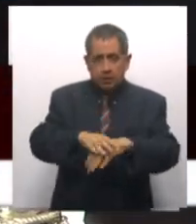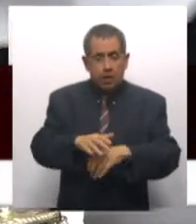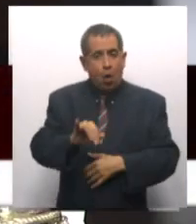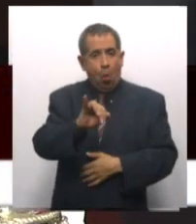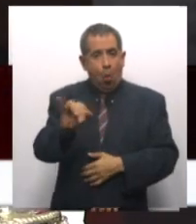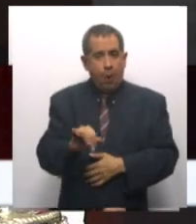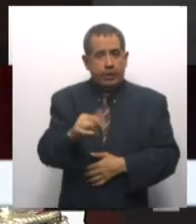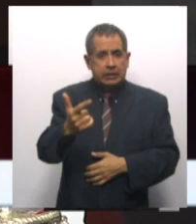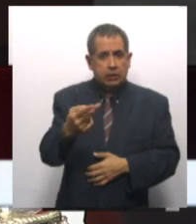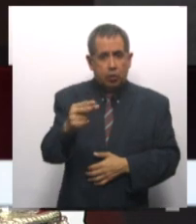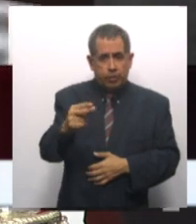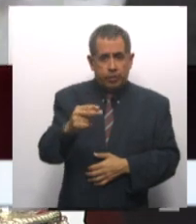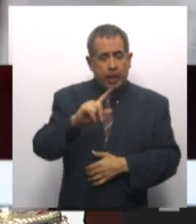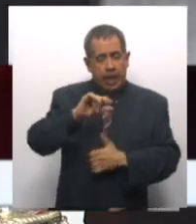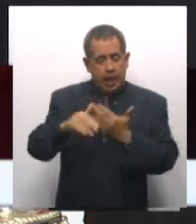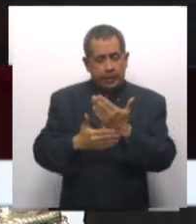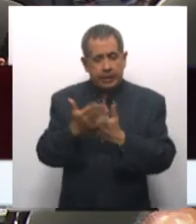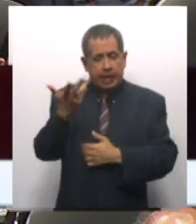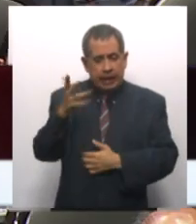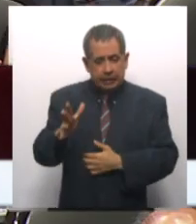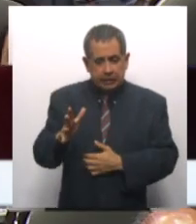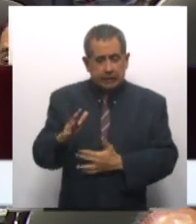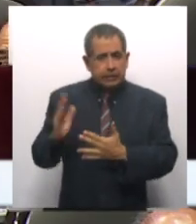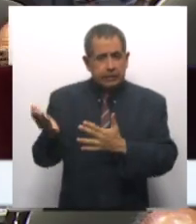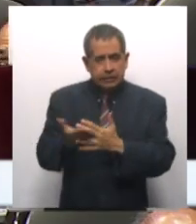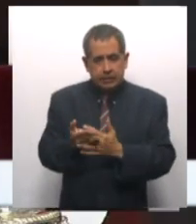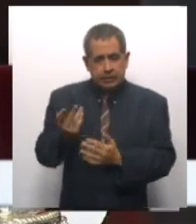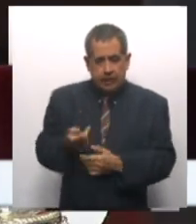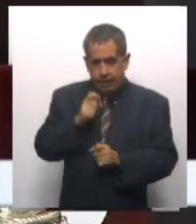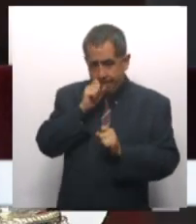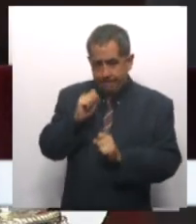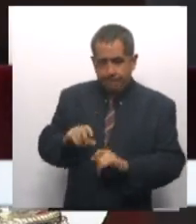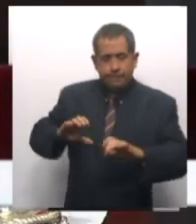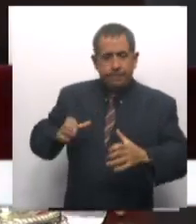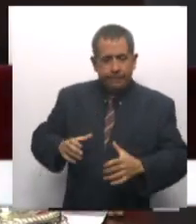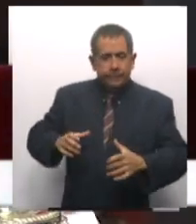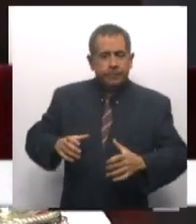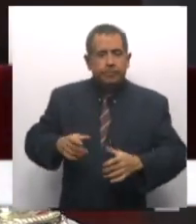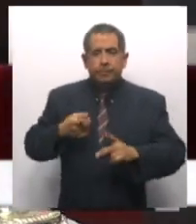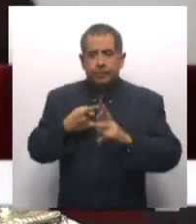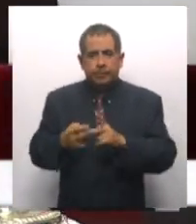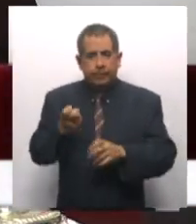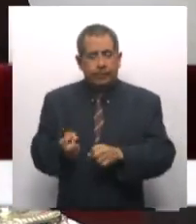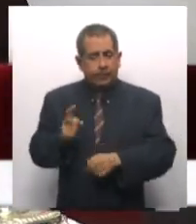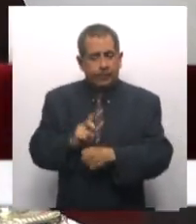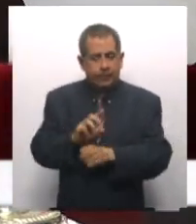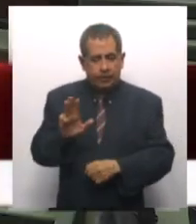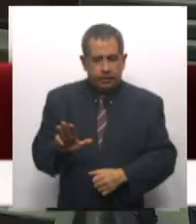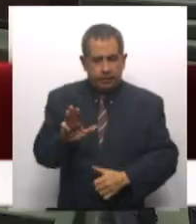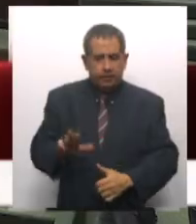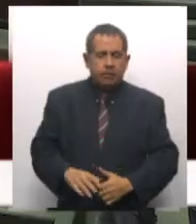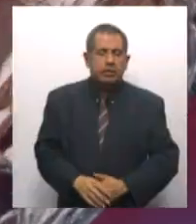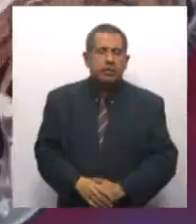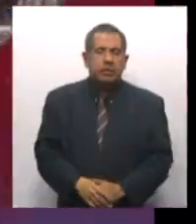jueves 7 de noviembre a las 10 de la mañana, receso de esta misma sesión que inició este miércoles.